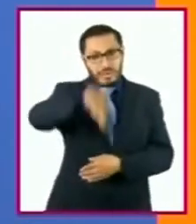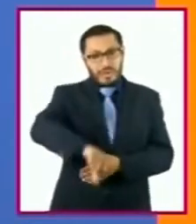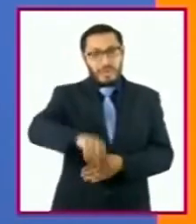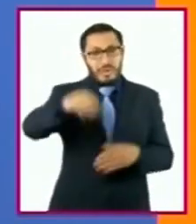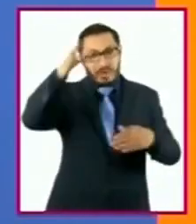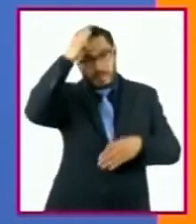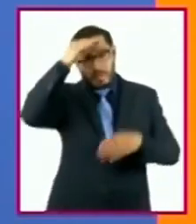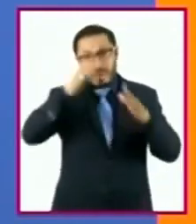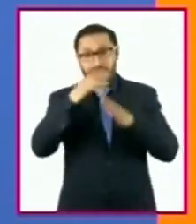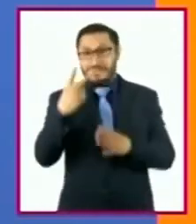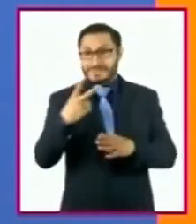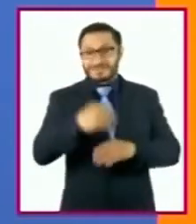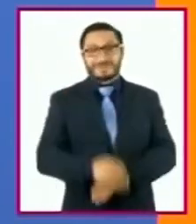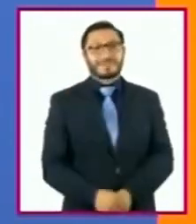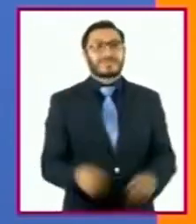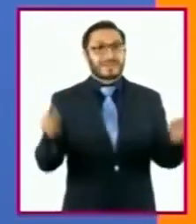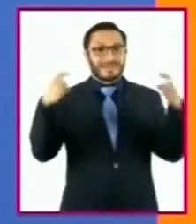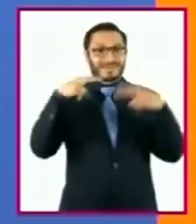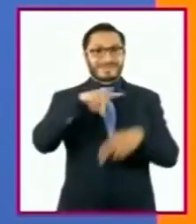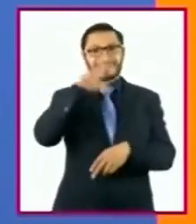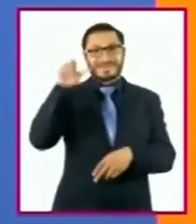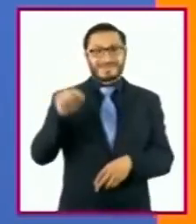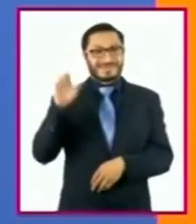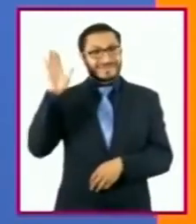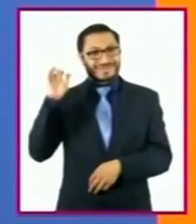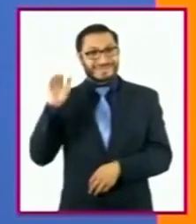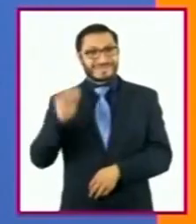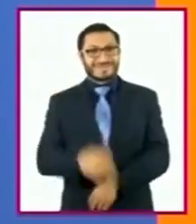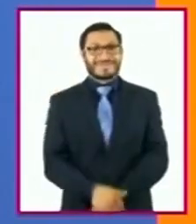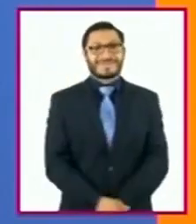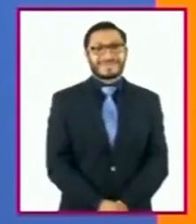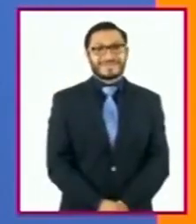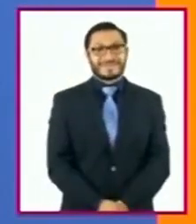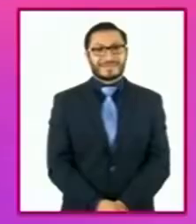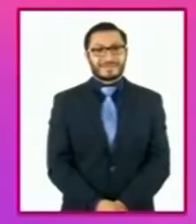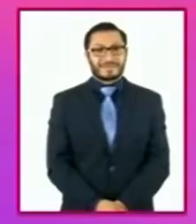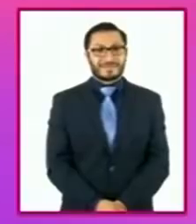Aprende en Casa 2. Hasta pronto. Si tienes